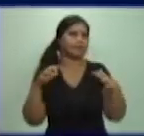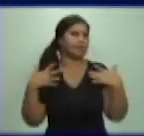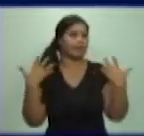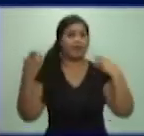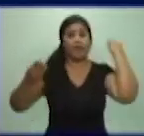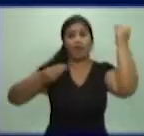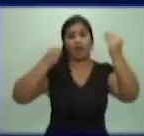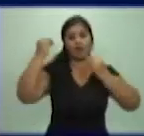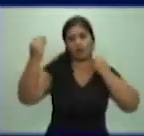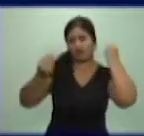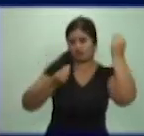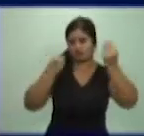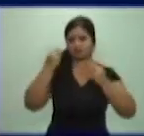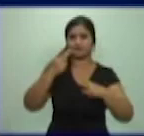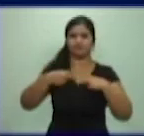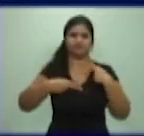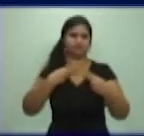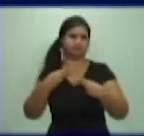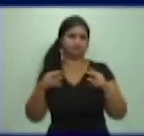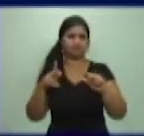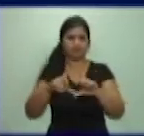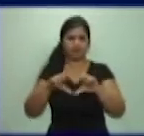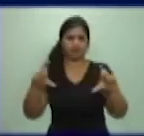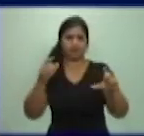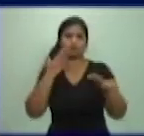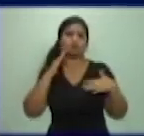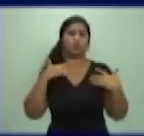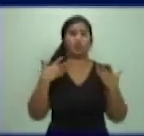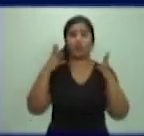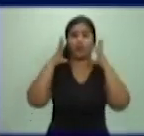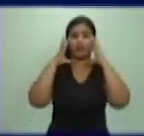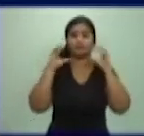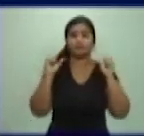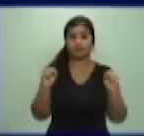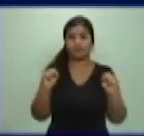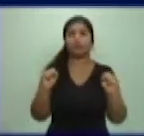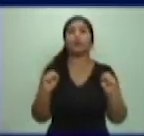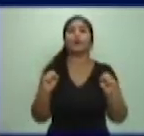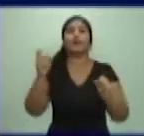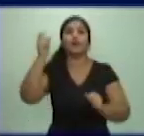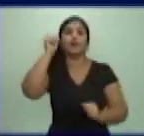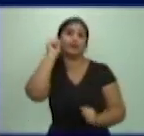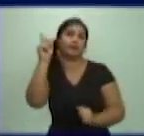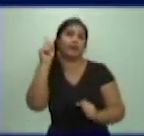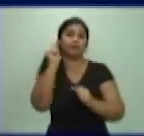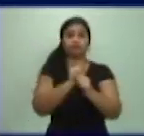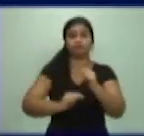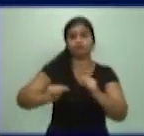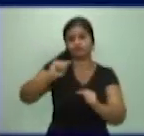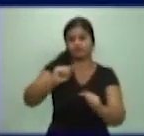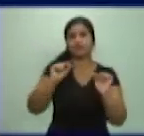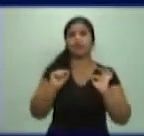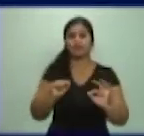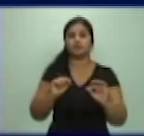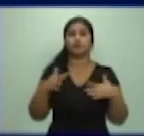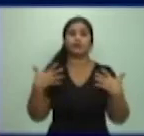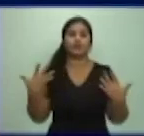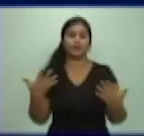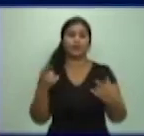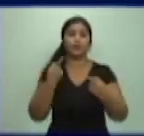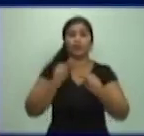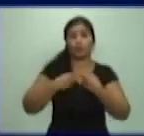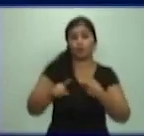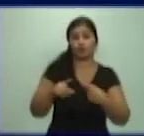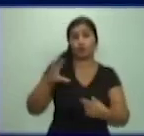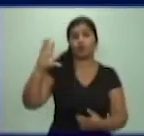capaz de hacer del texto, cómo me apropié de su mensaje, de las ideas fundamentales, tiene un componente de salida que es la construcción